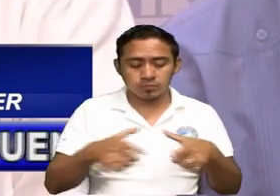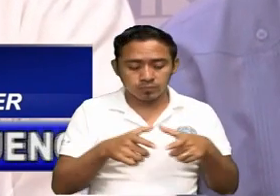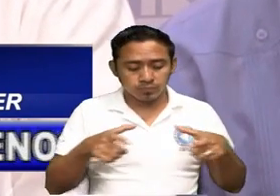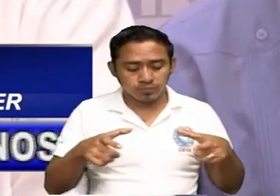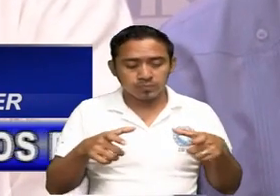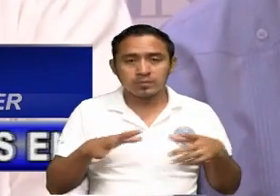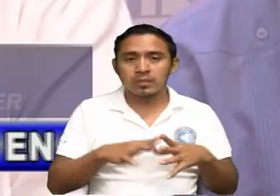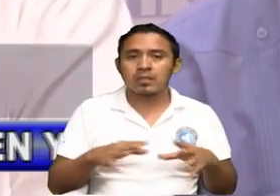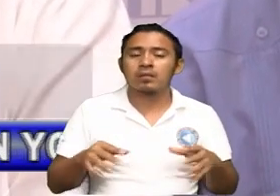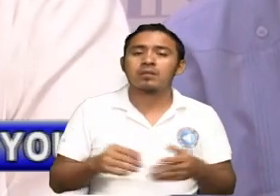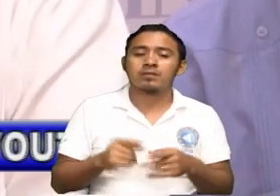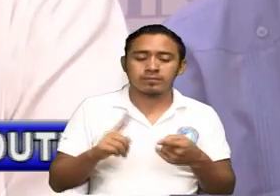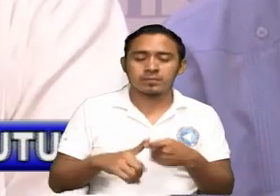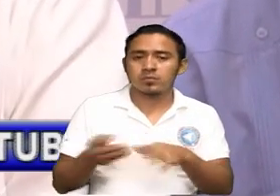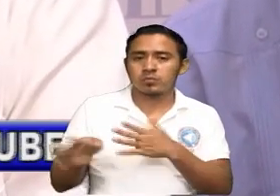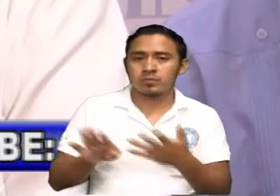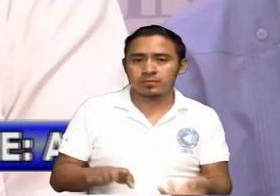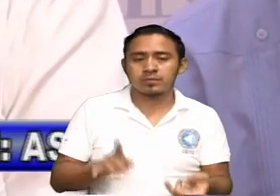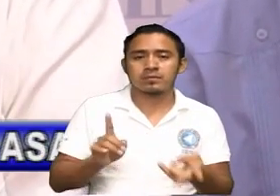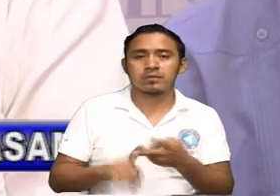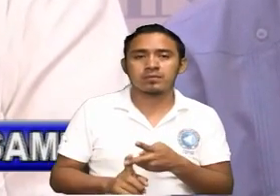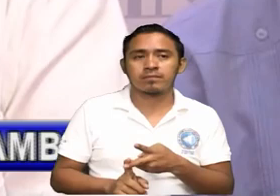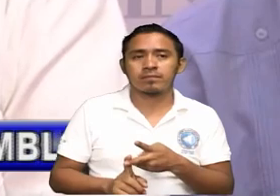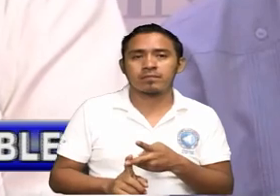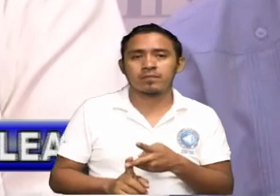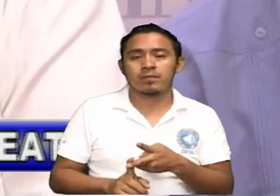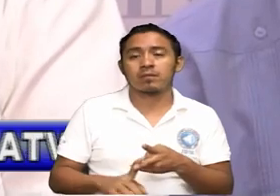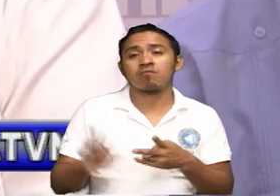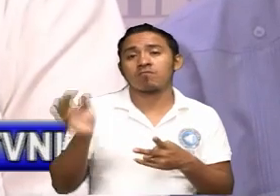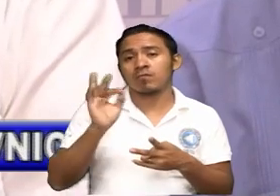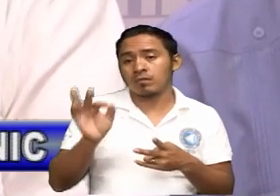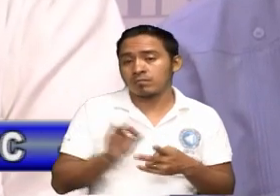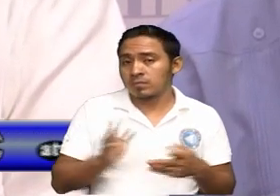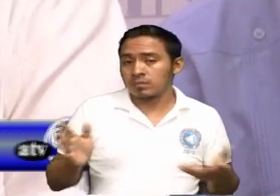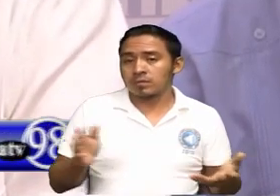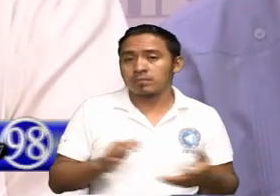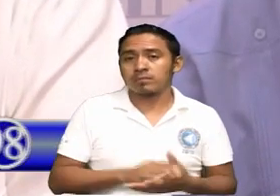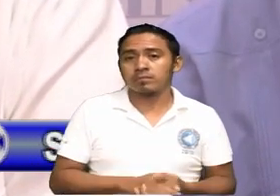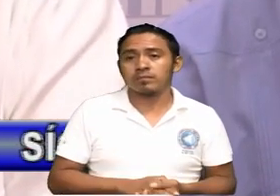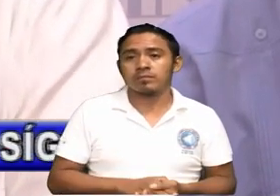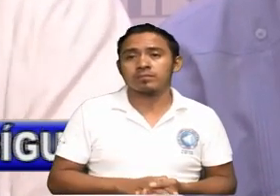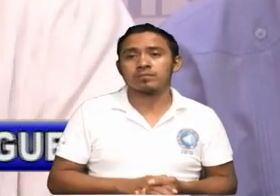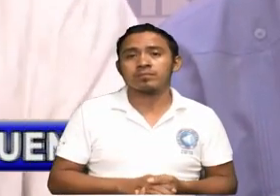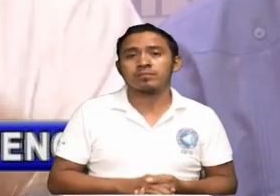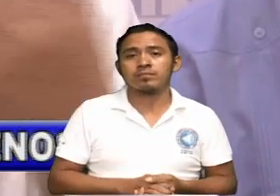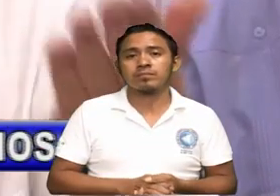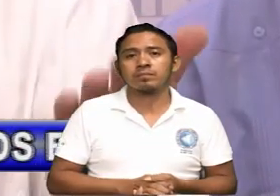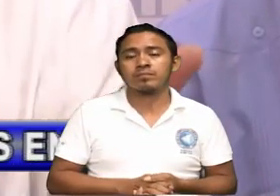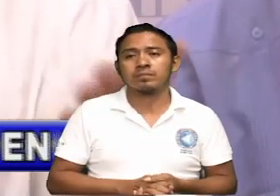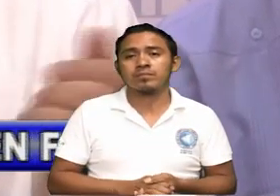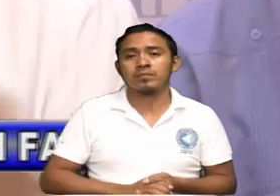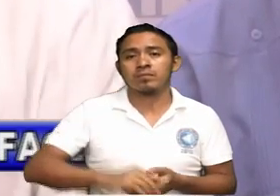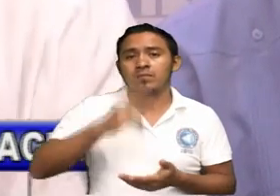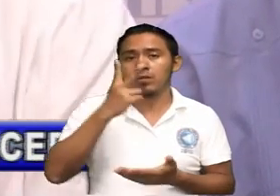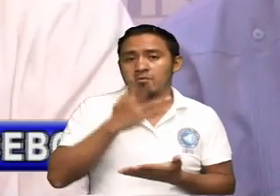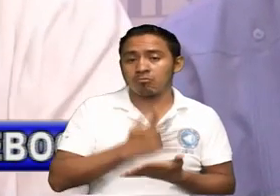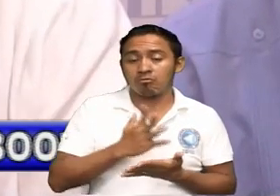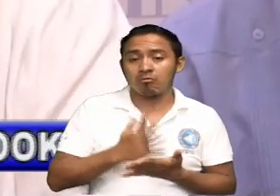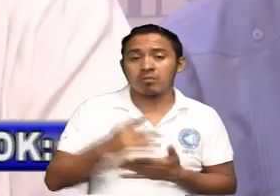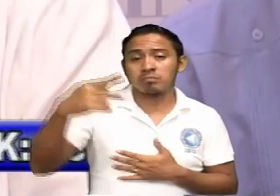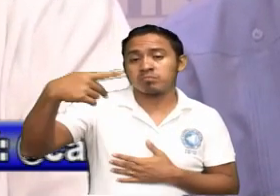cubre muerte y de manera extraordinaria con una doble